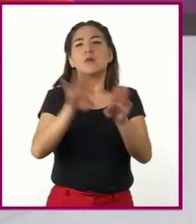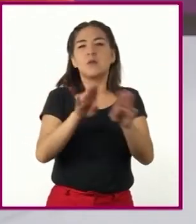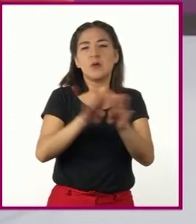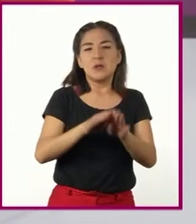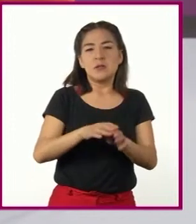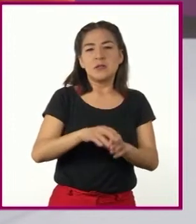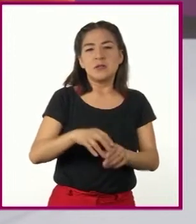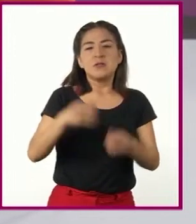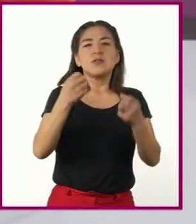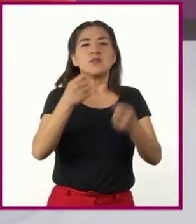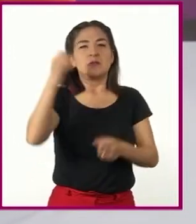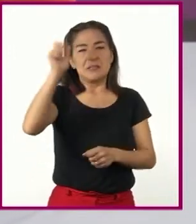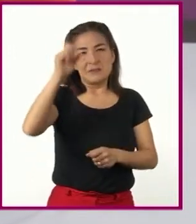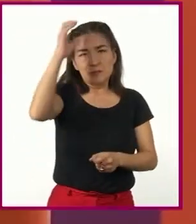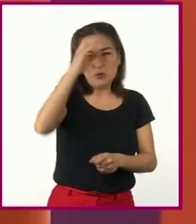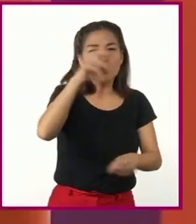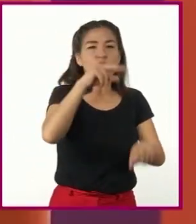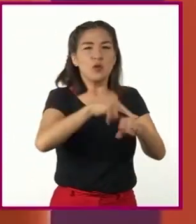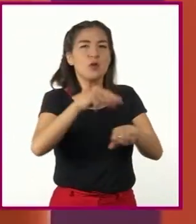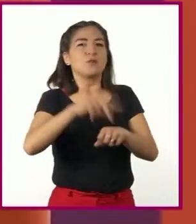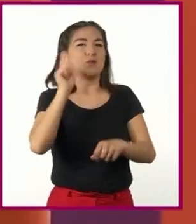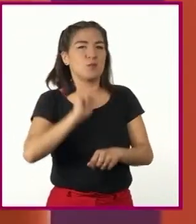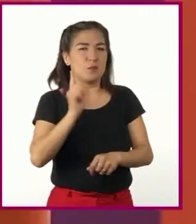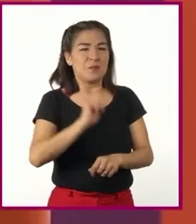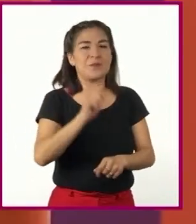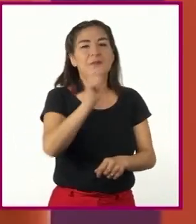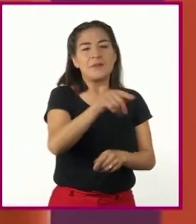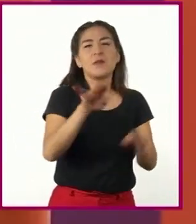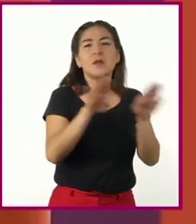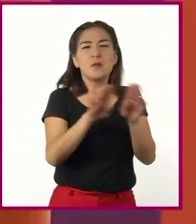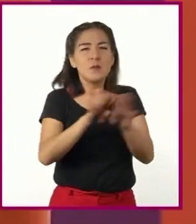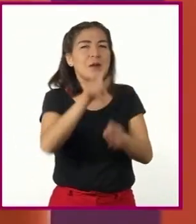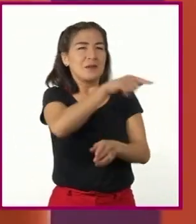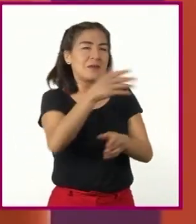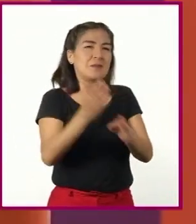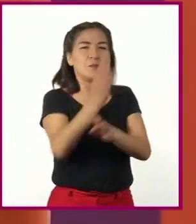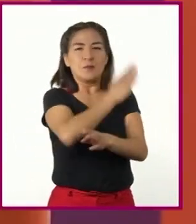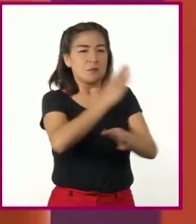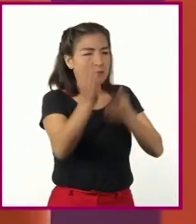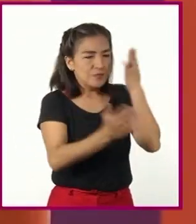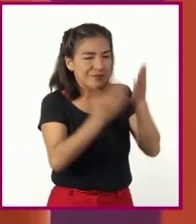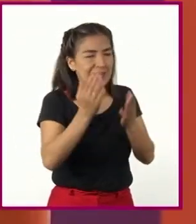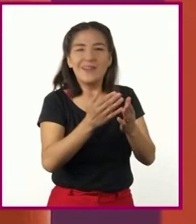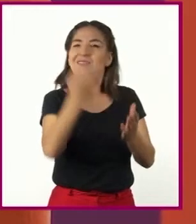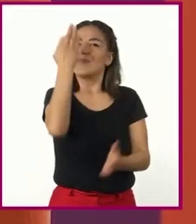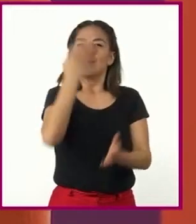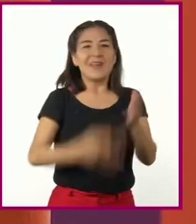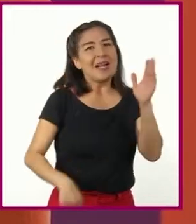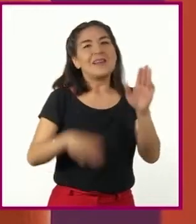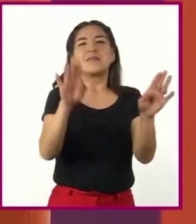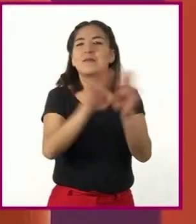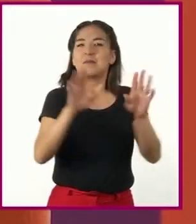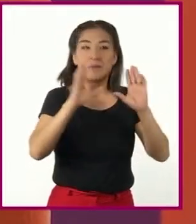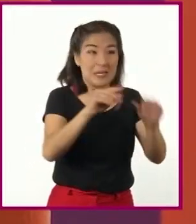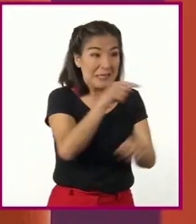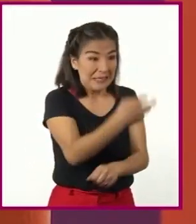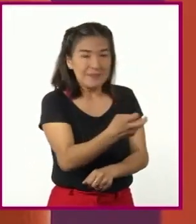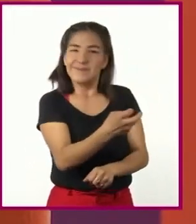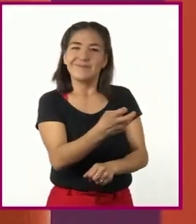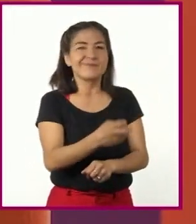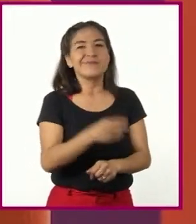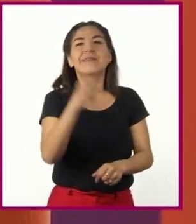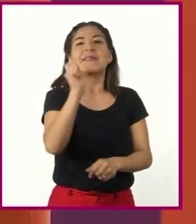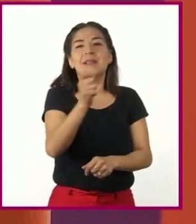con la doctora Emilia Ferreiro y sus colaboradores han descubierto que esa no es la manera de enseñar, que la manera de enseñar